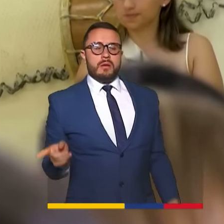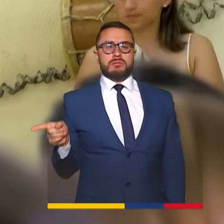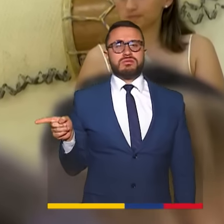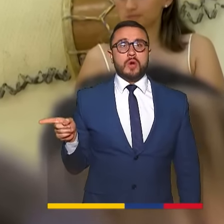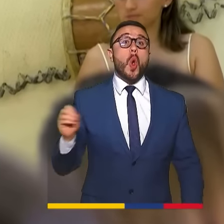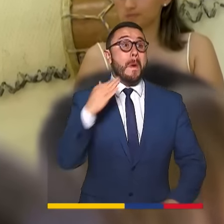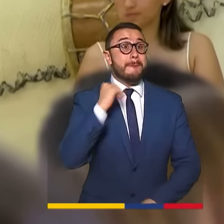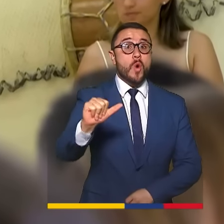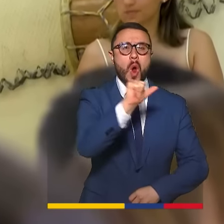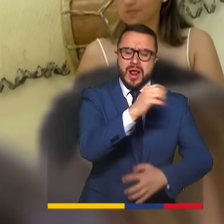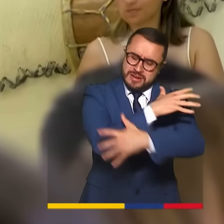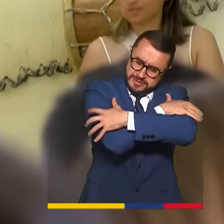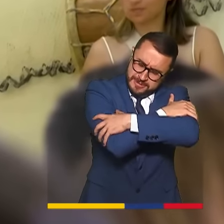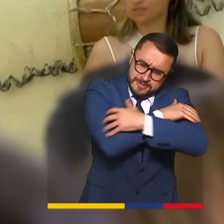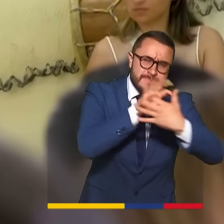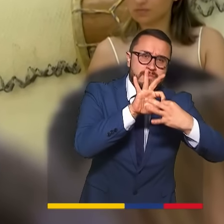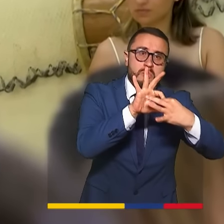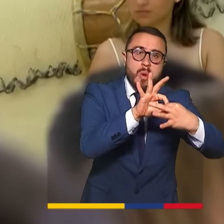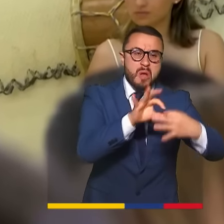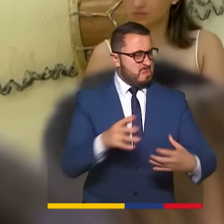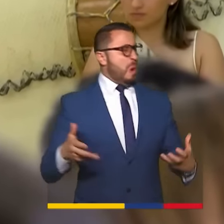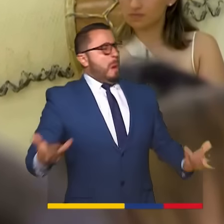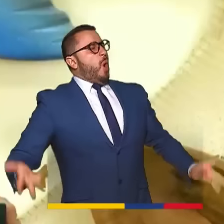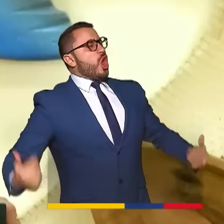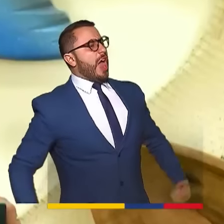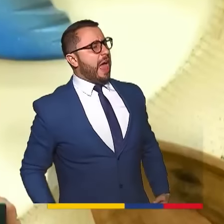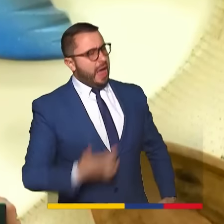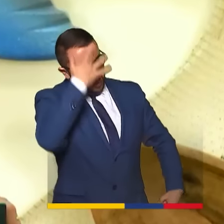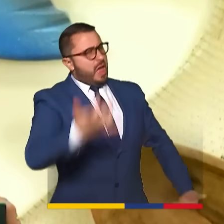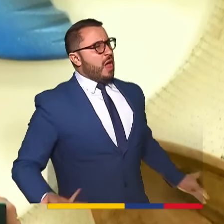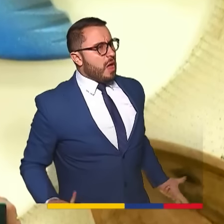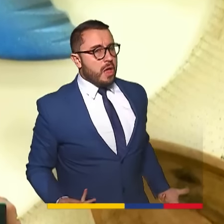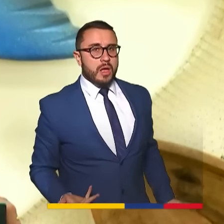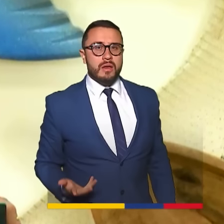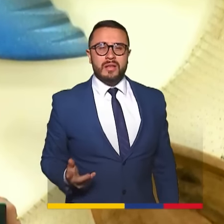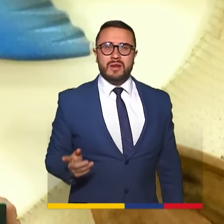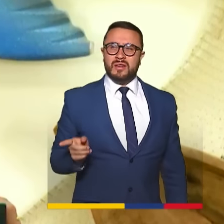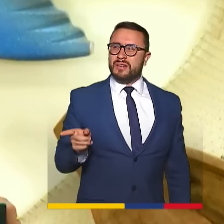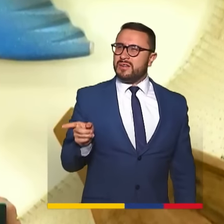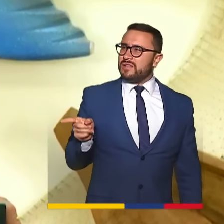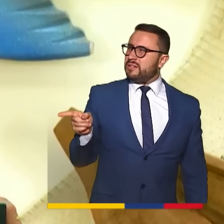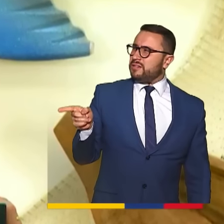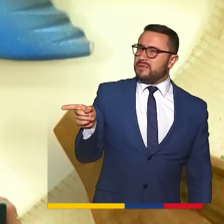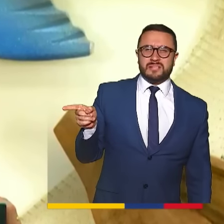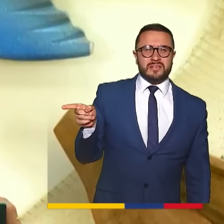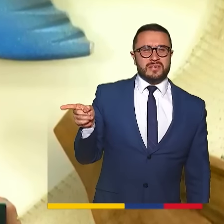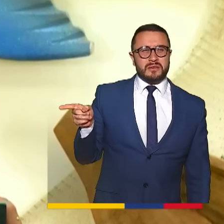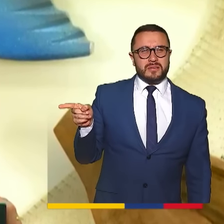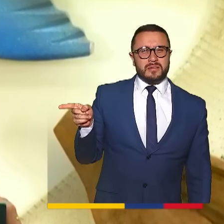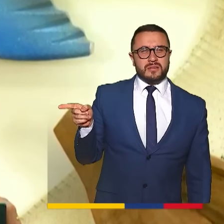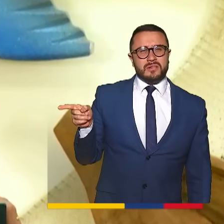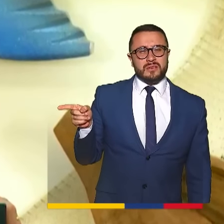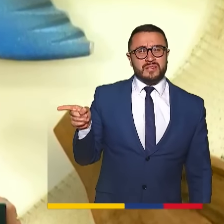porque esa es su prioridad antes que nada en el país más desigual del planeta